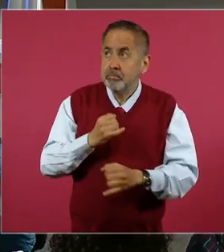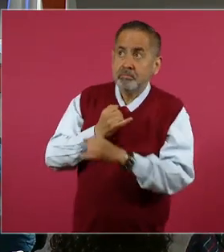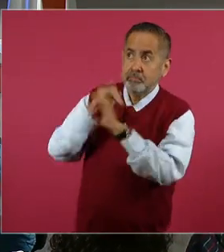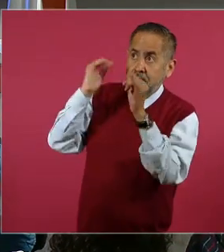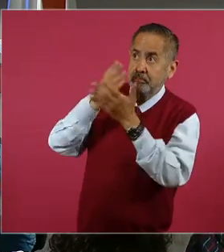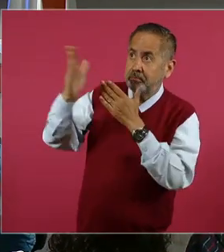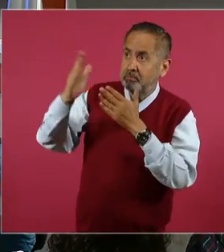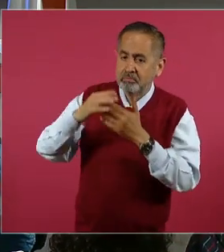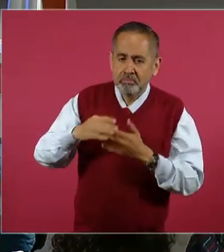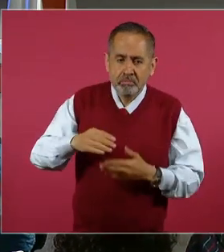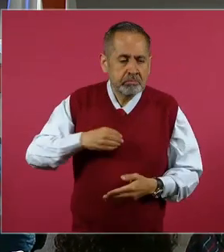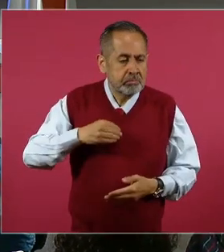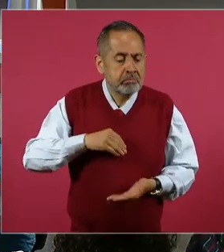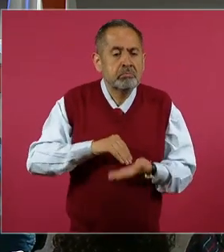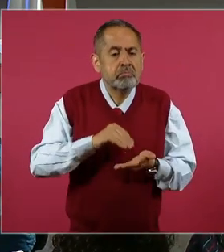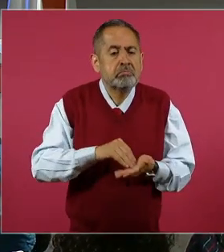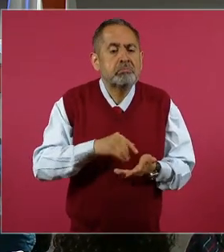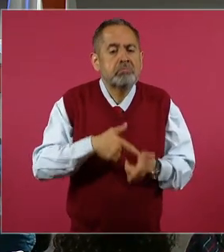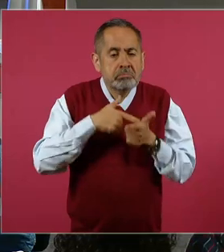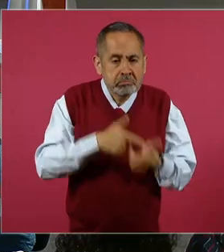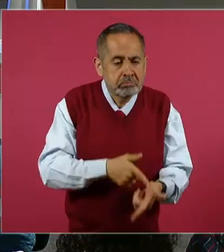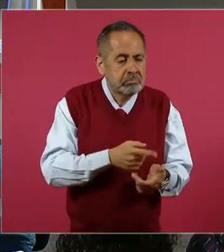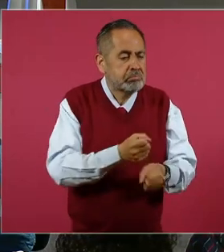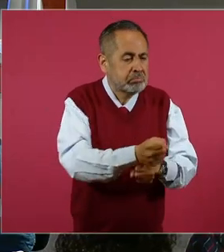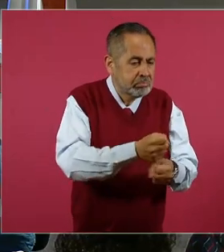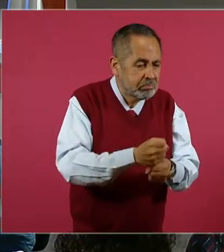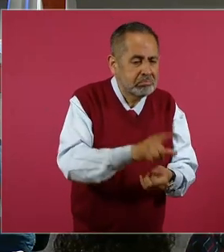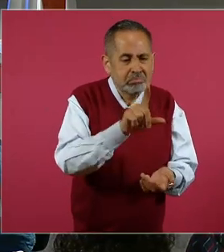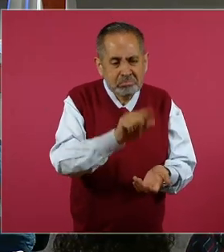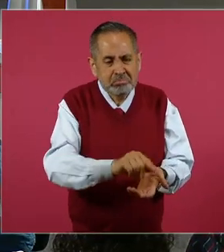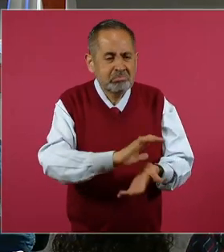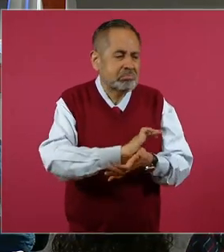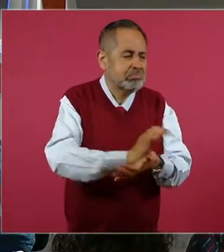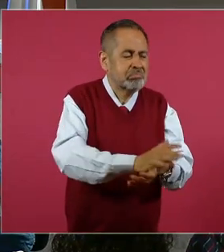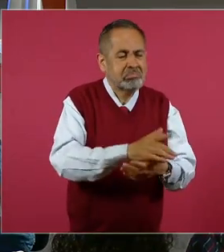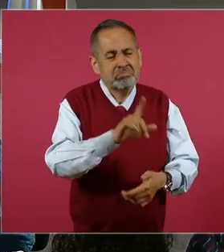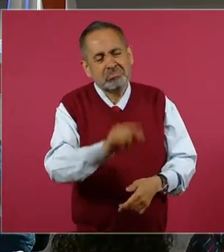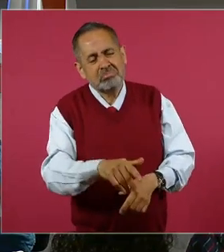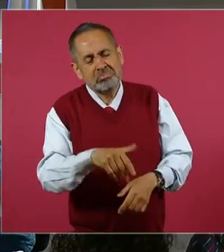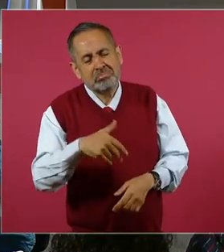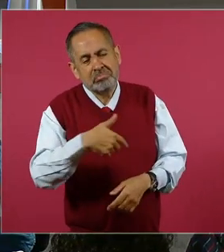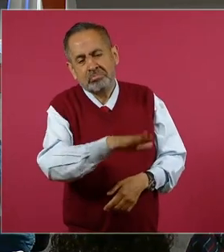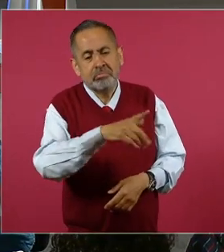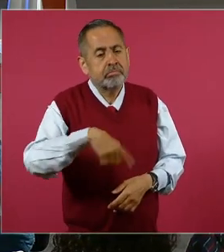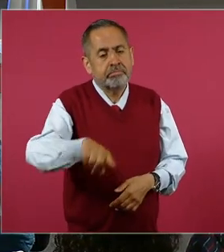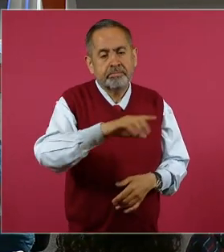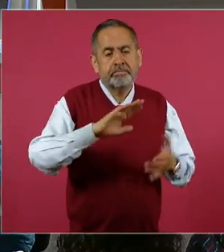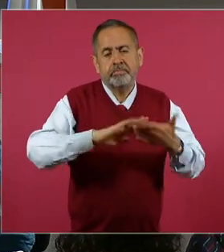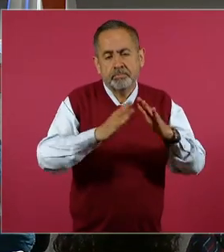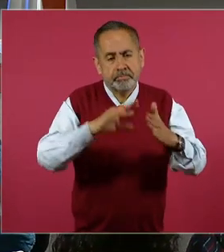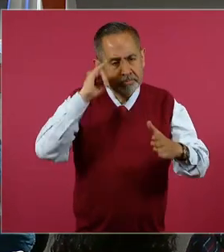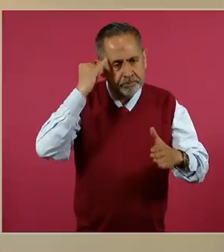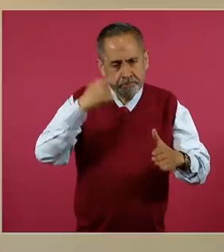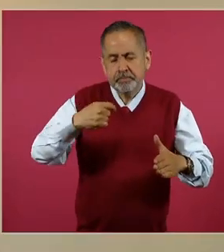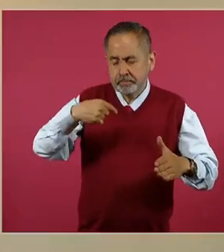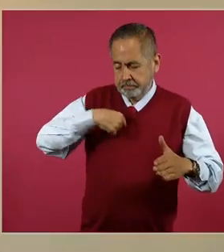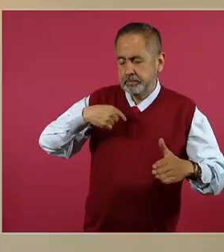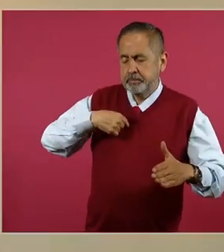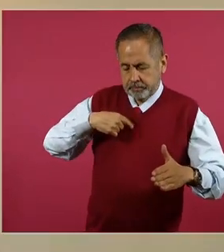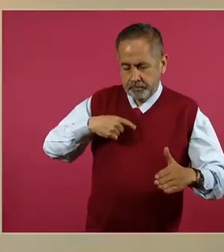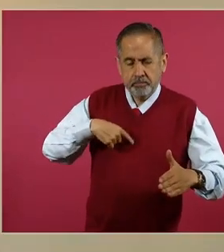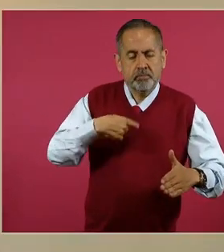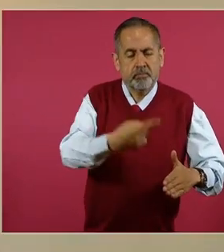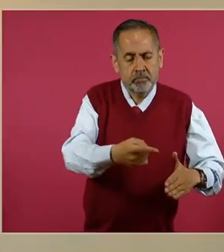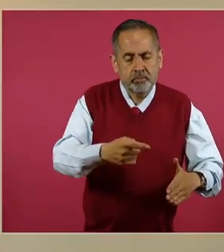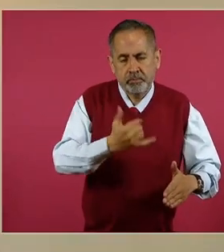independencia, en la agresión, la discriminación y el expolio a las comunidades indígenas que caracterizaron